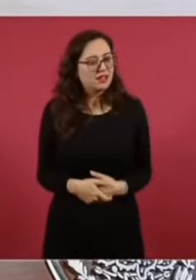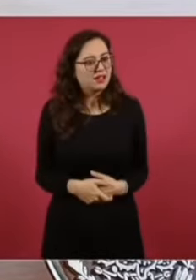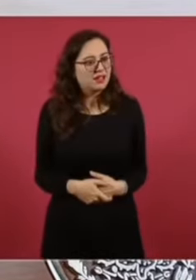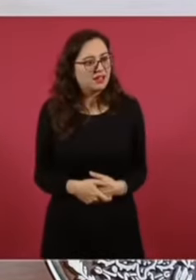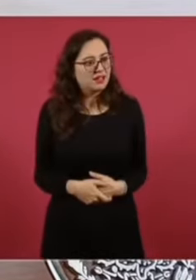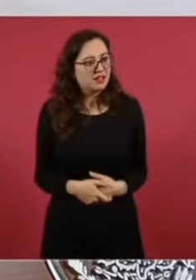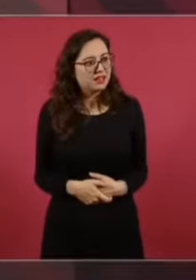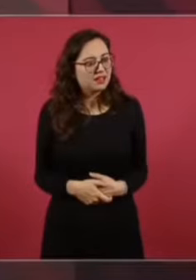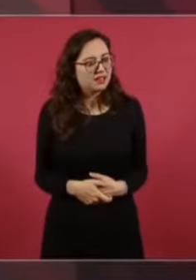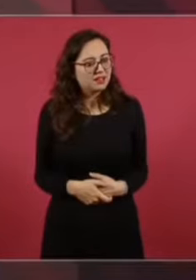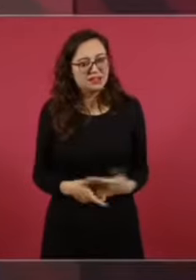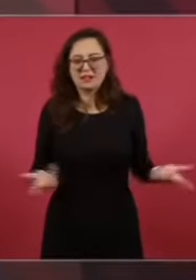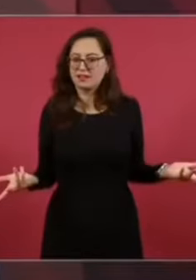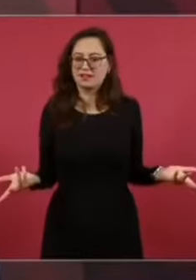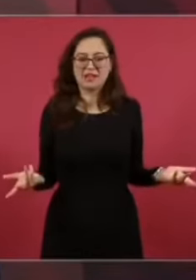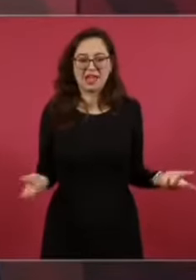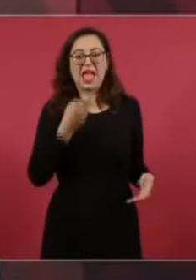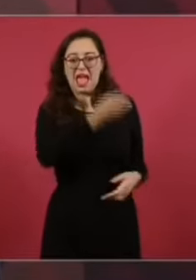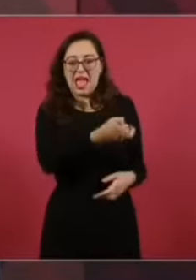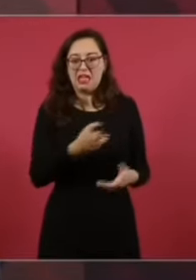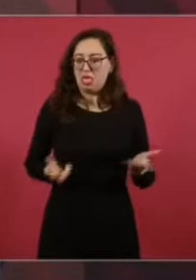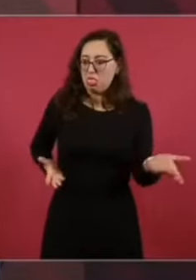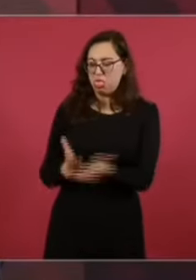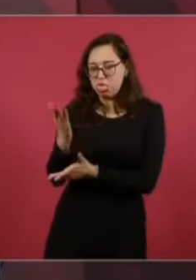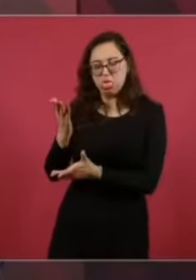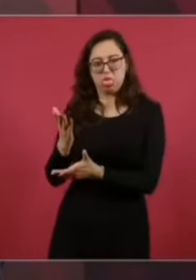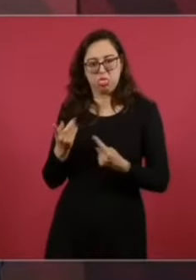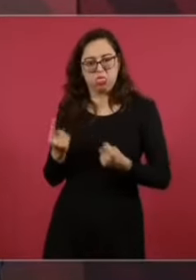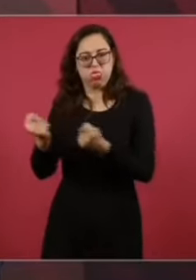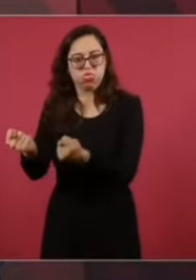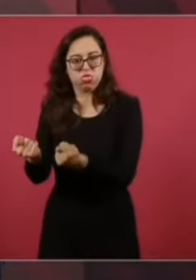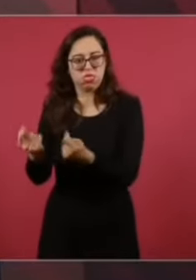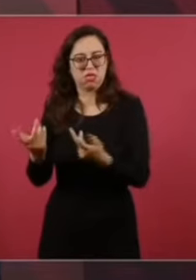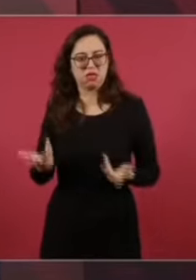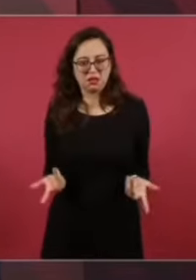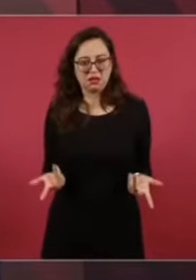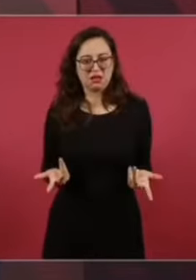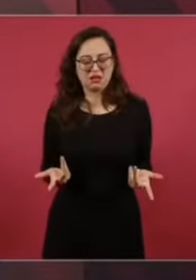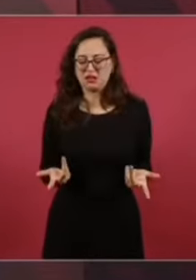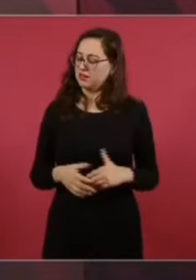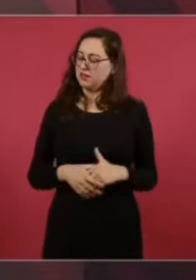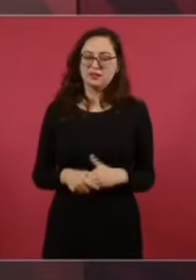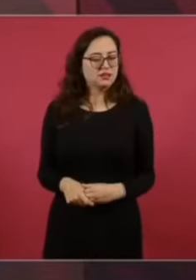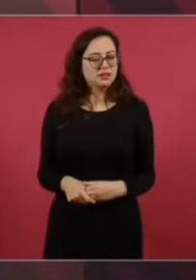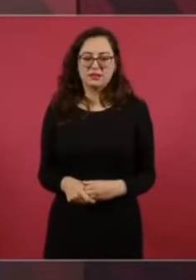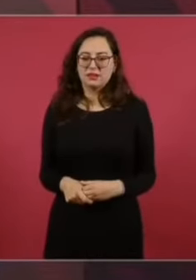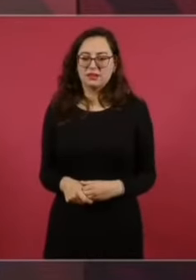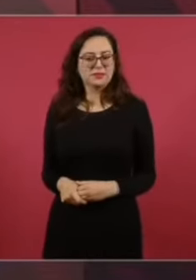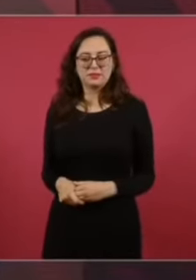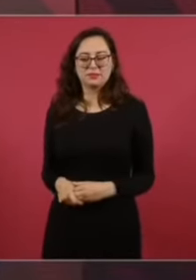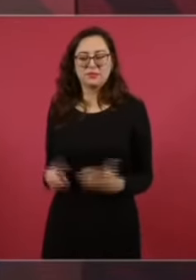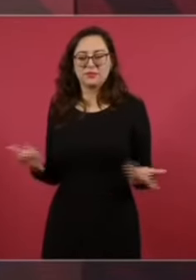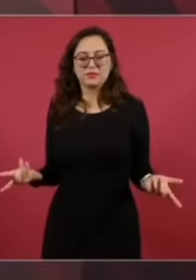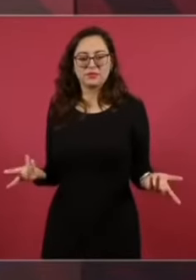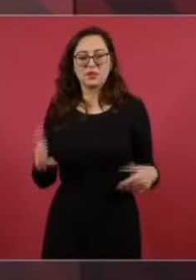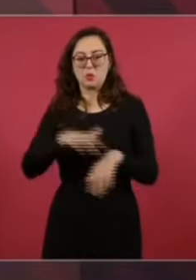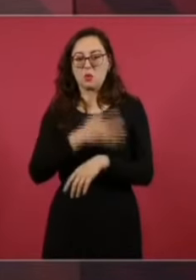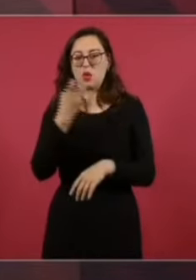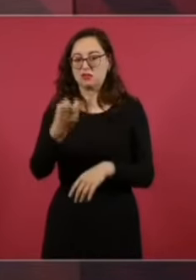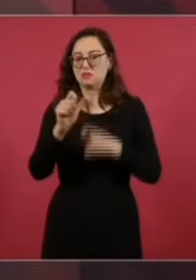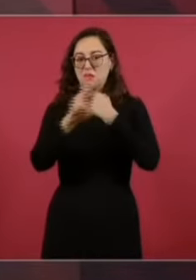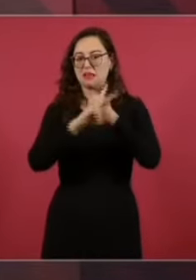O sea, eso es injerencismo. Por eso la OEA no tiene